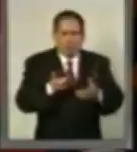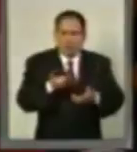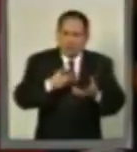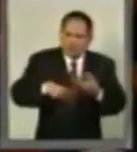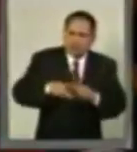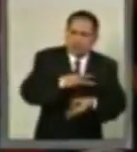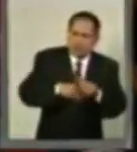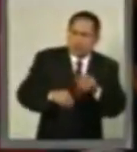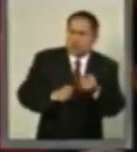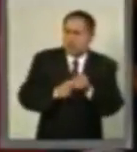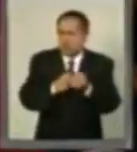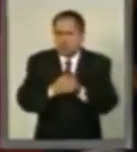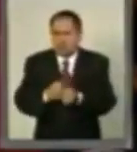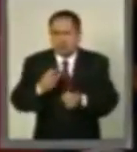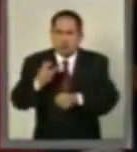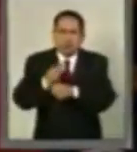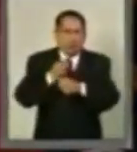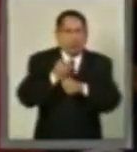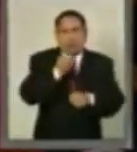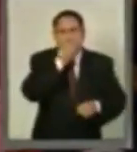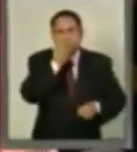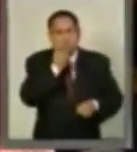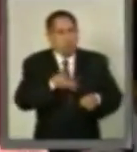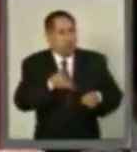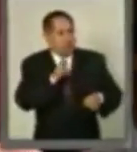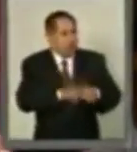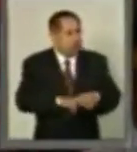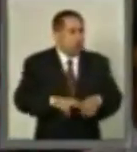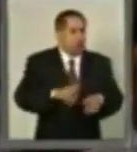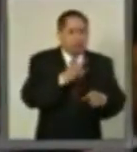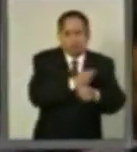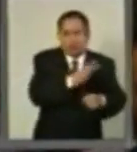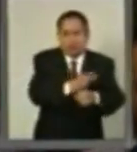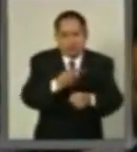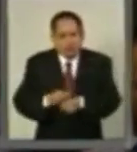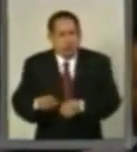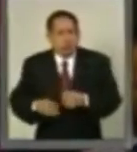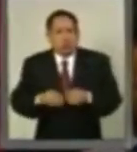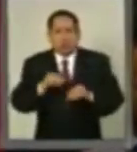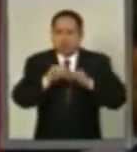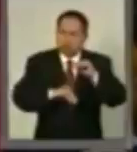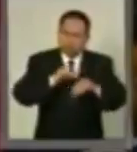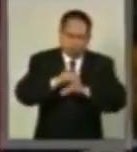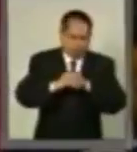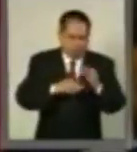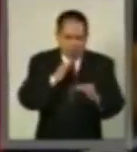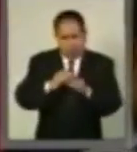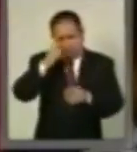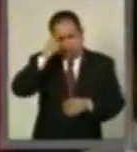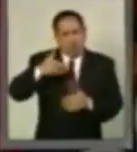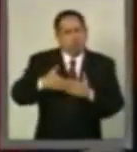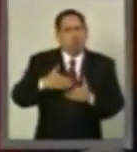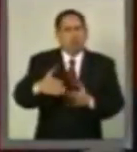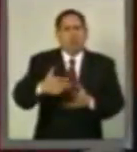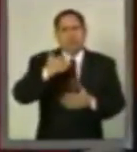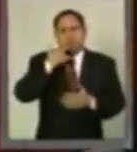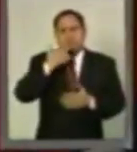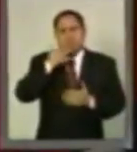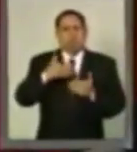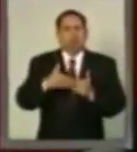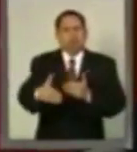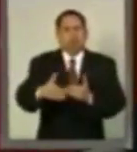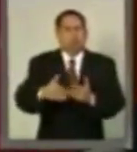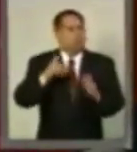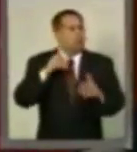economía, para reconstruir la escuela, el sanatorio, para hacer lo que se tenga que hacer para mejorar no solo